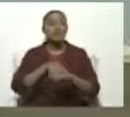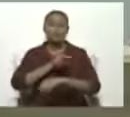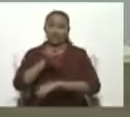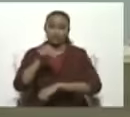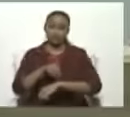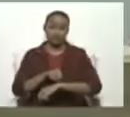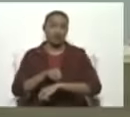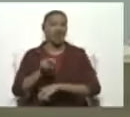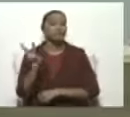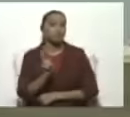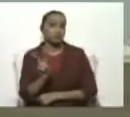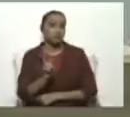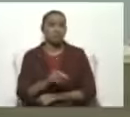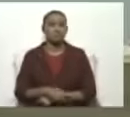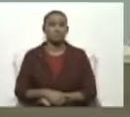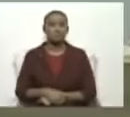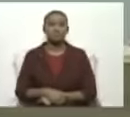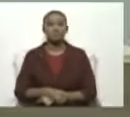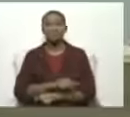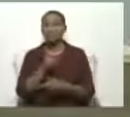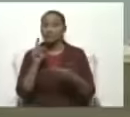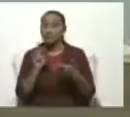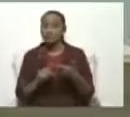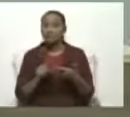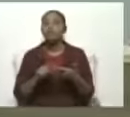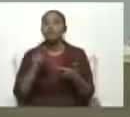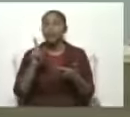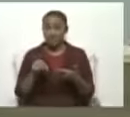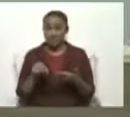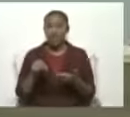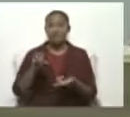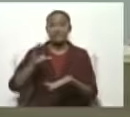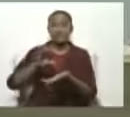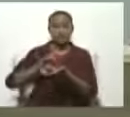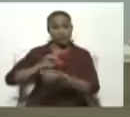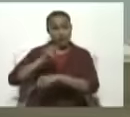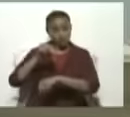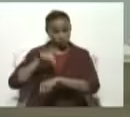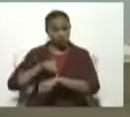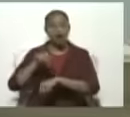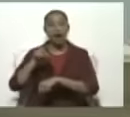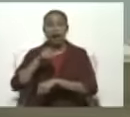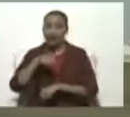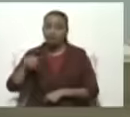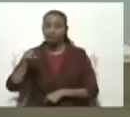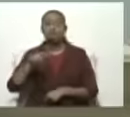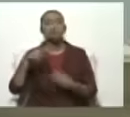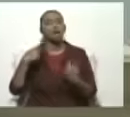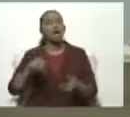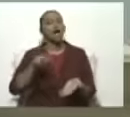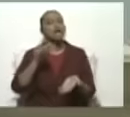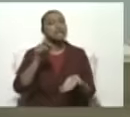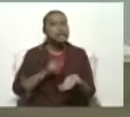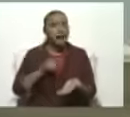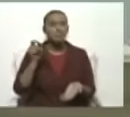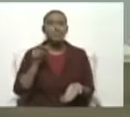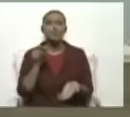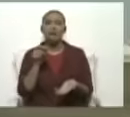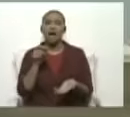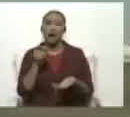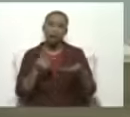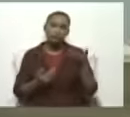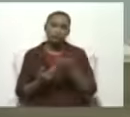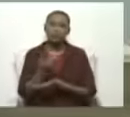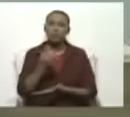ocurren actividades técnicas que quedaron certificadas, los centros nacionales de soporte, los centros de atención rápida, que de